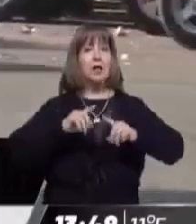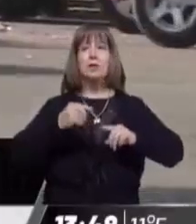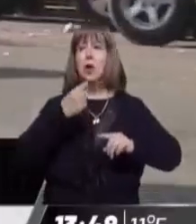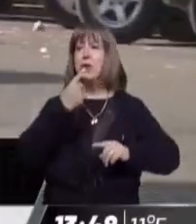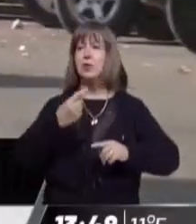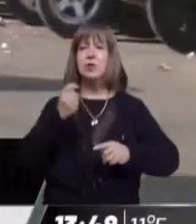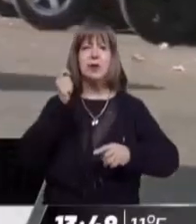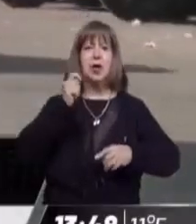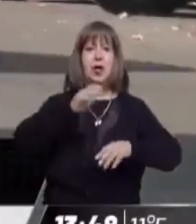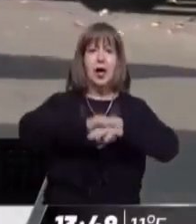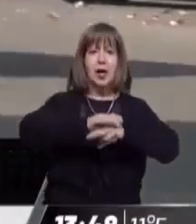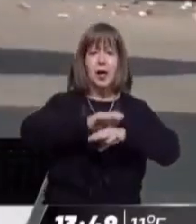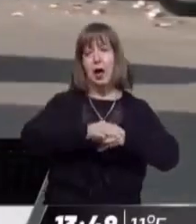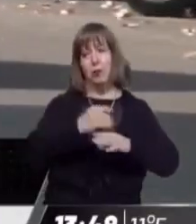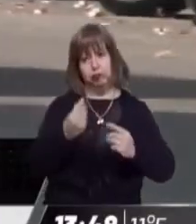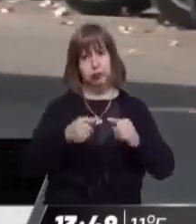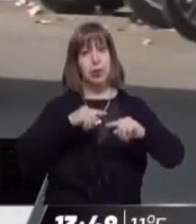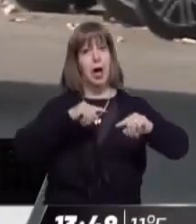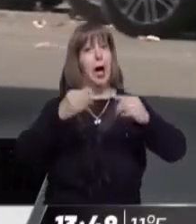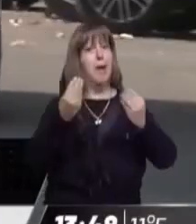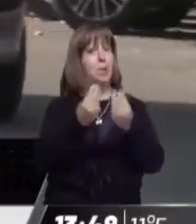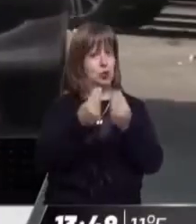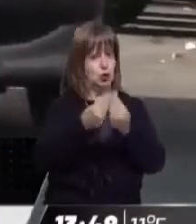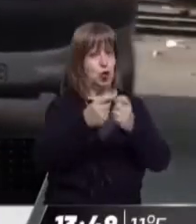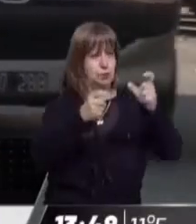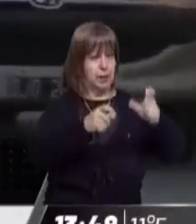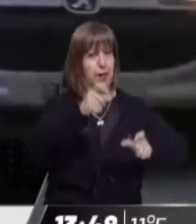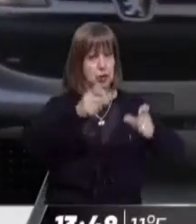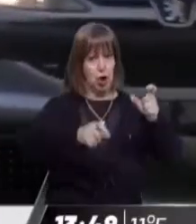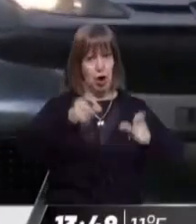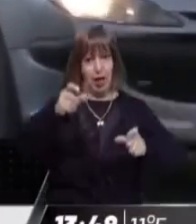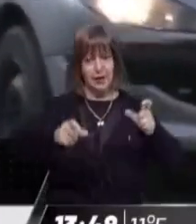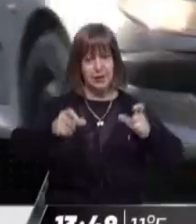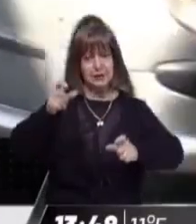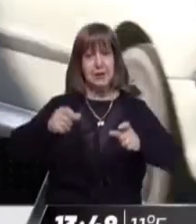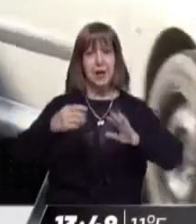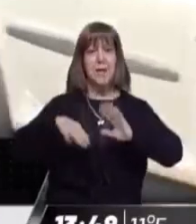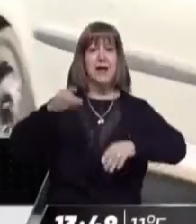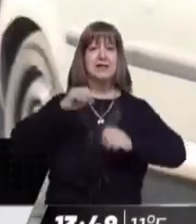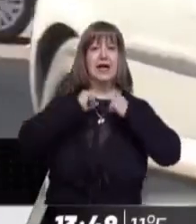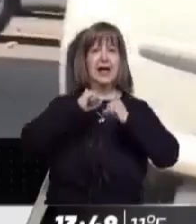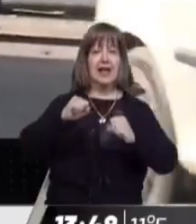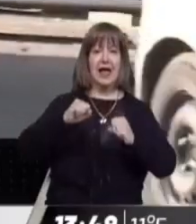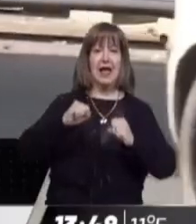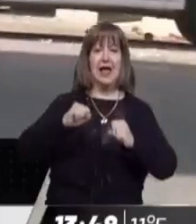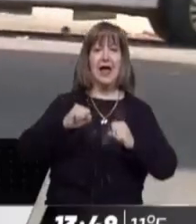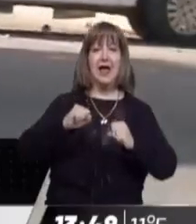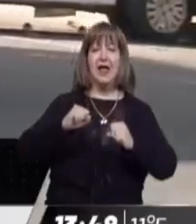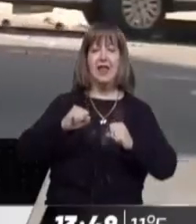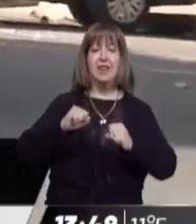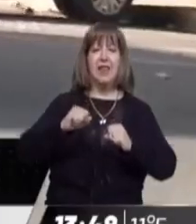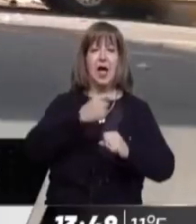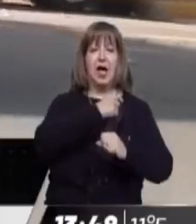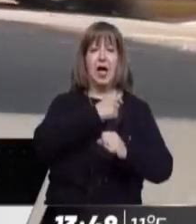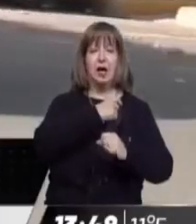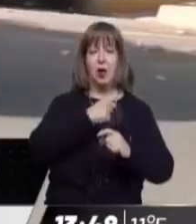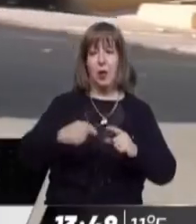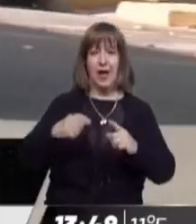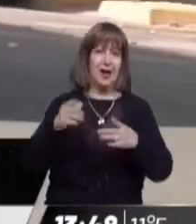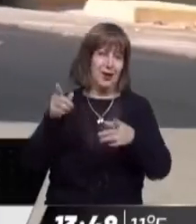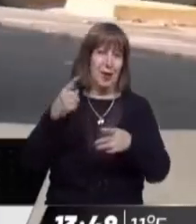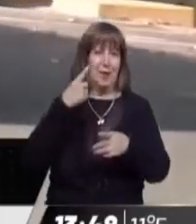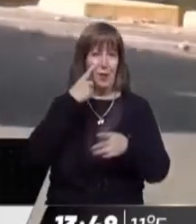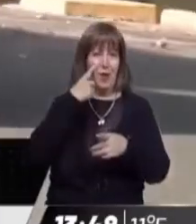eh respecto de particularmente vinculados a la secretaría de gobierno que trabajaba con janin